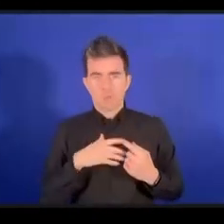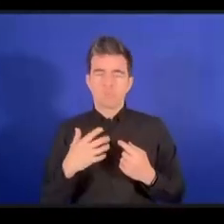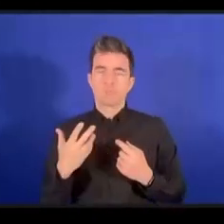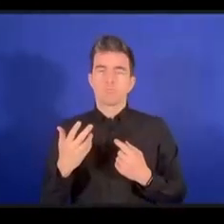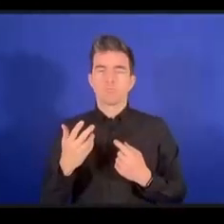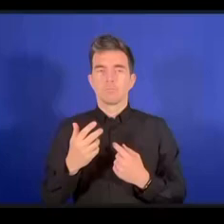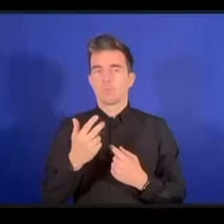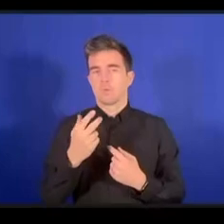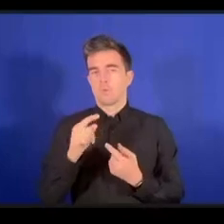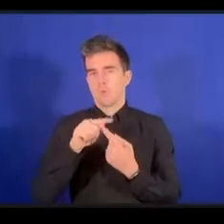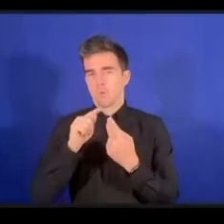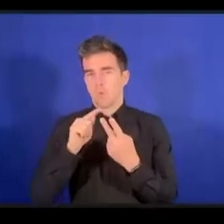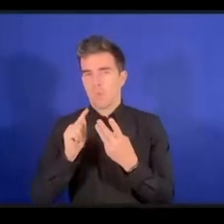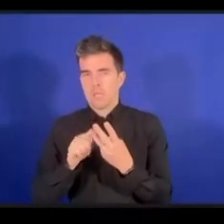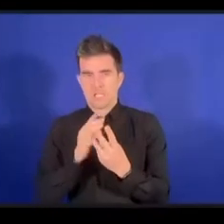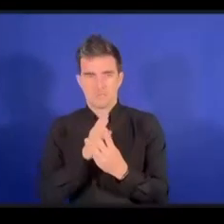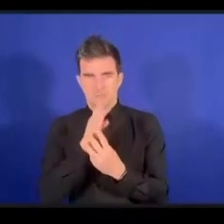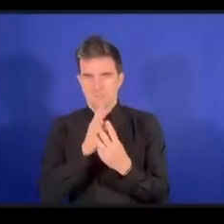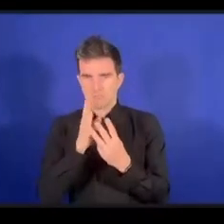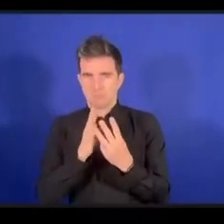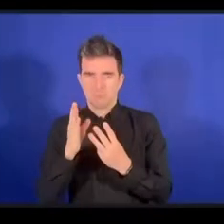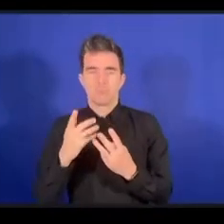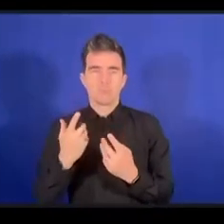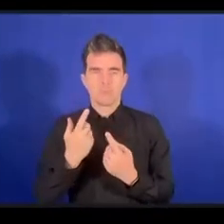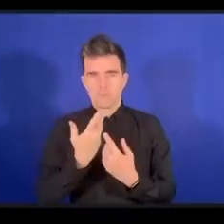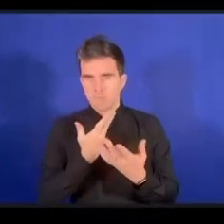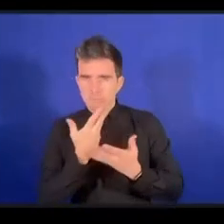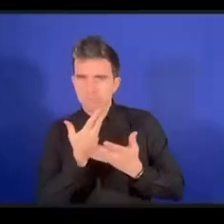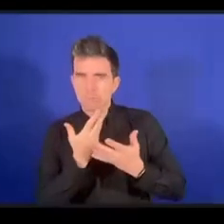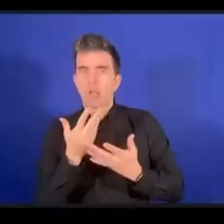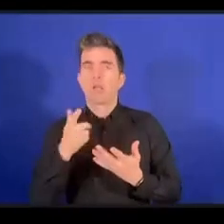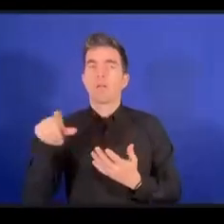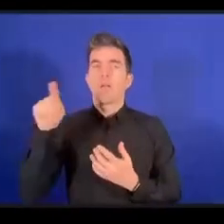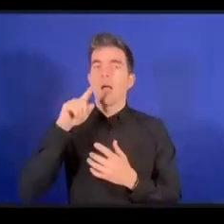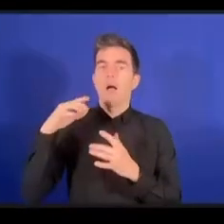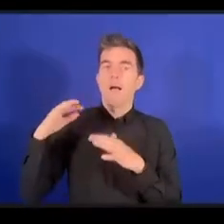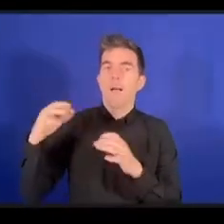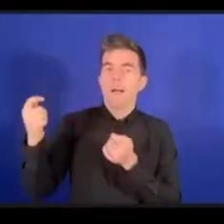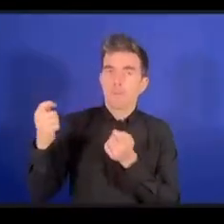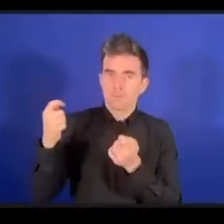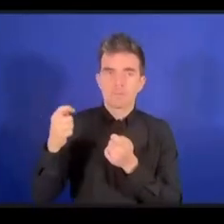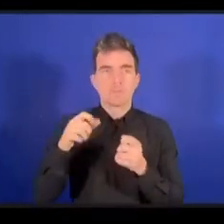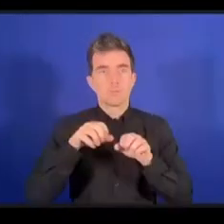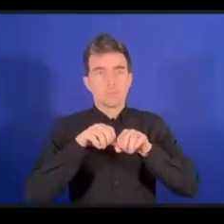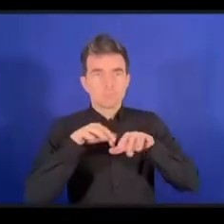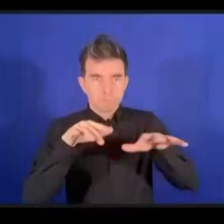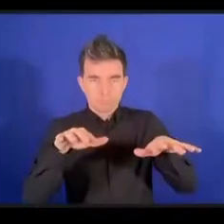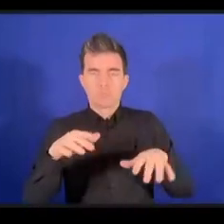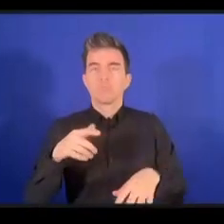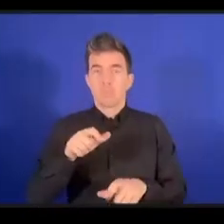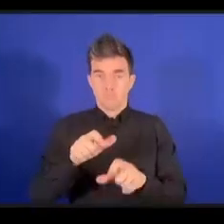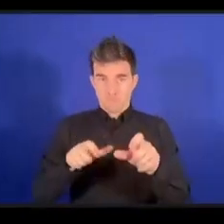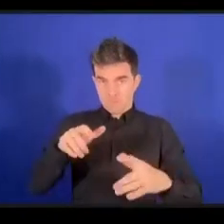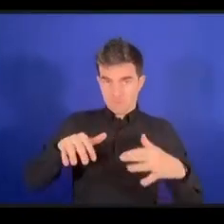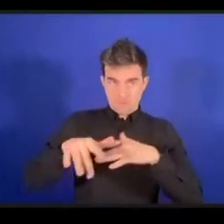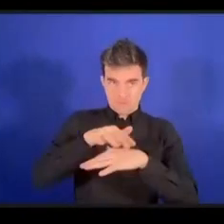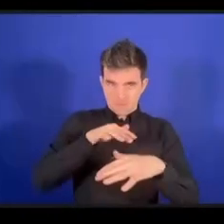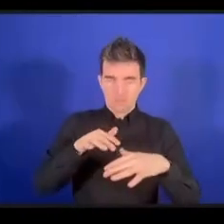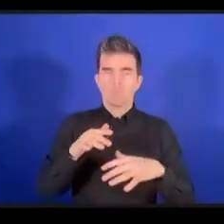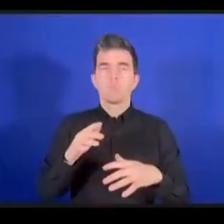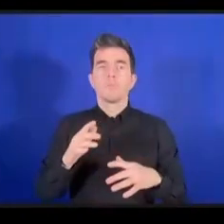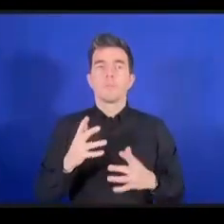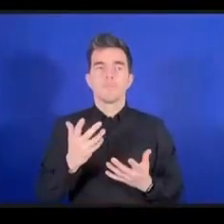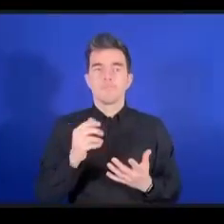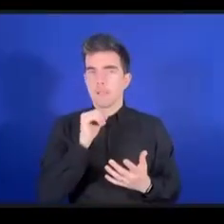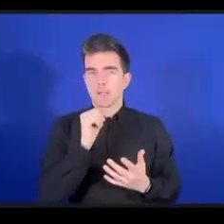gobiernos a industria y sociedad civil sin incluir la comunidad técnica y el conocimiento técnico necesario para la